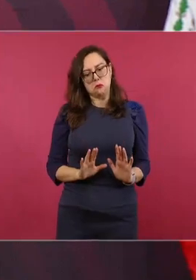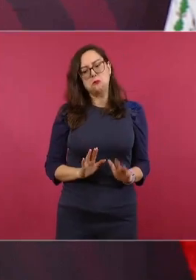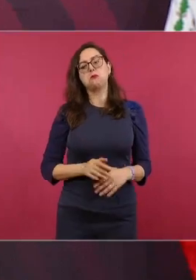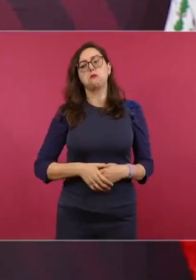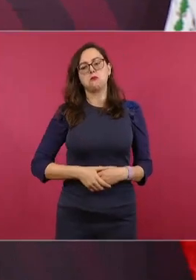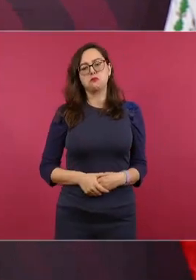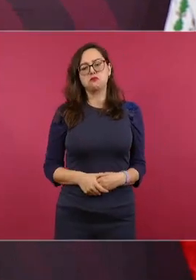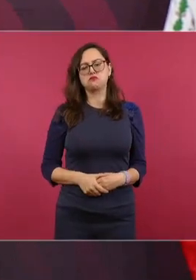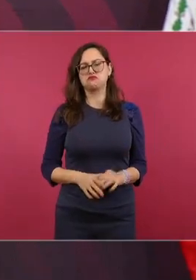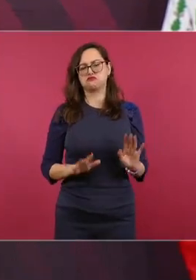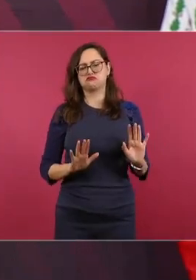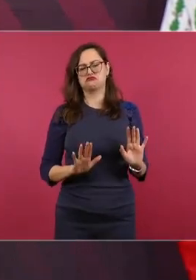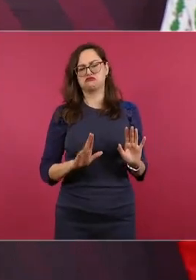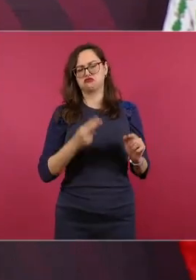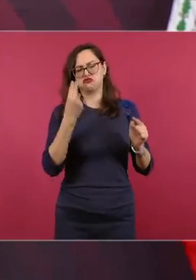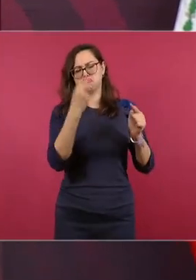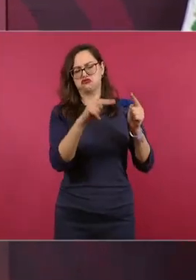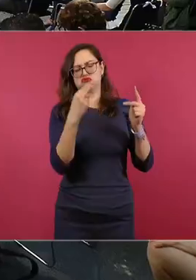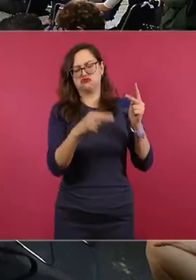pero además